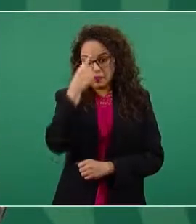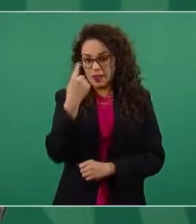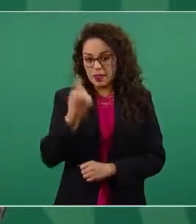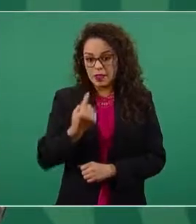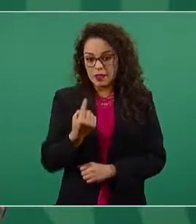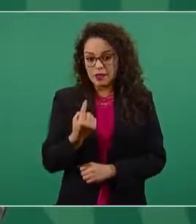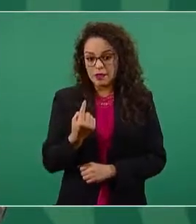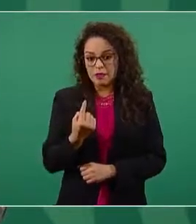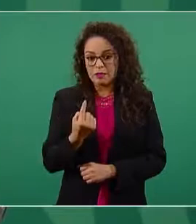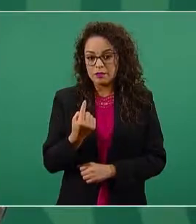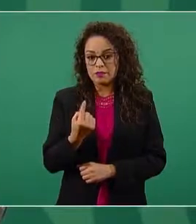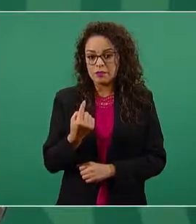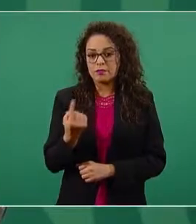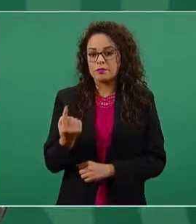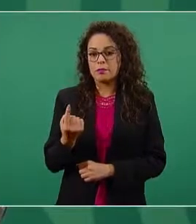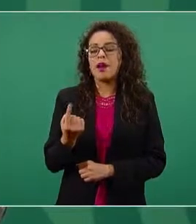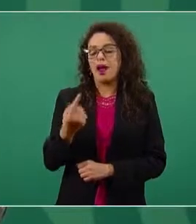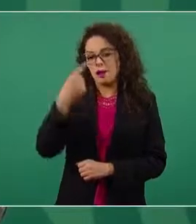un opositor.